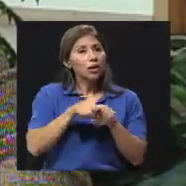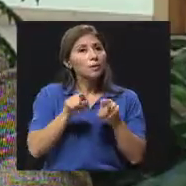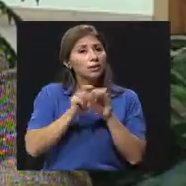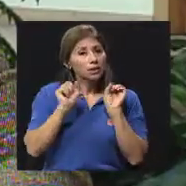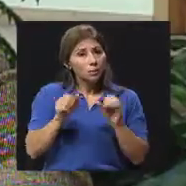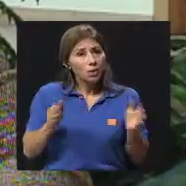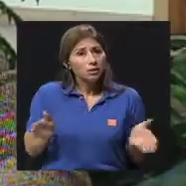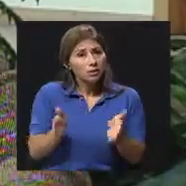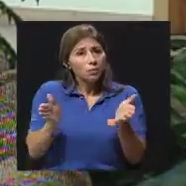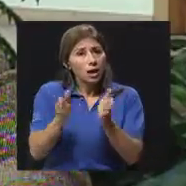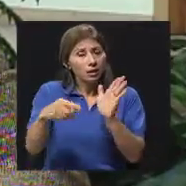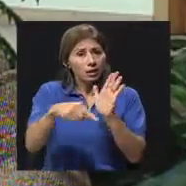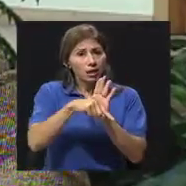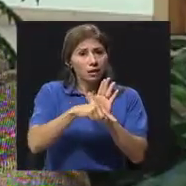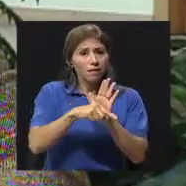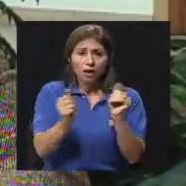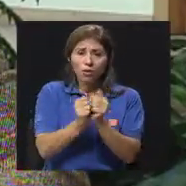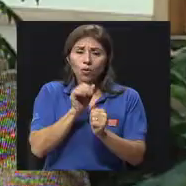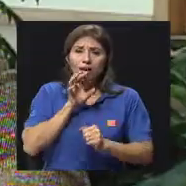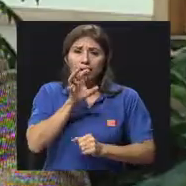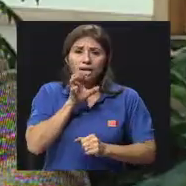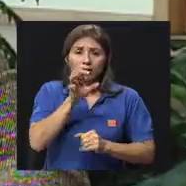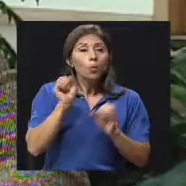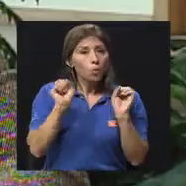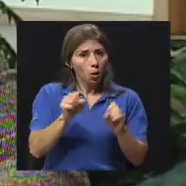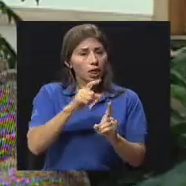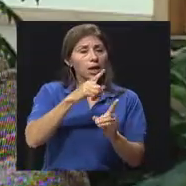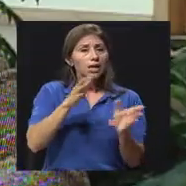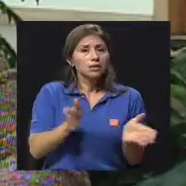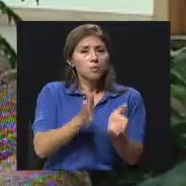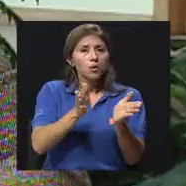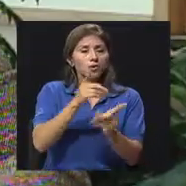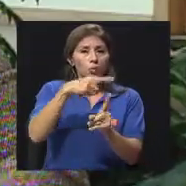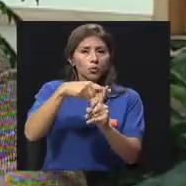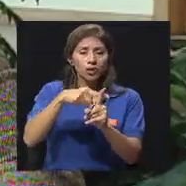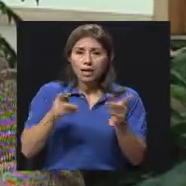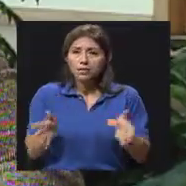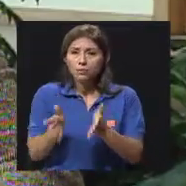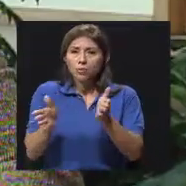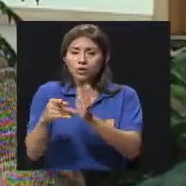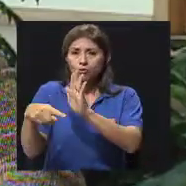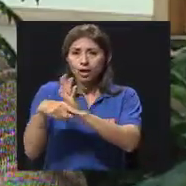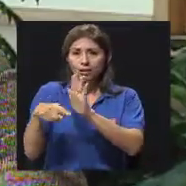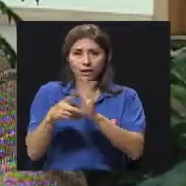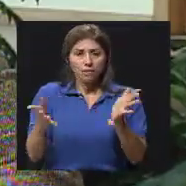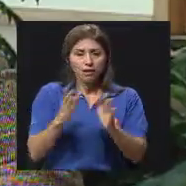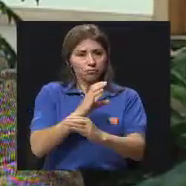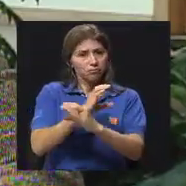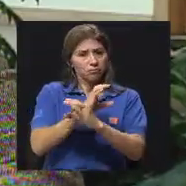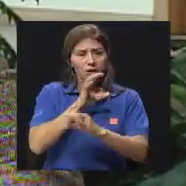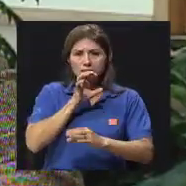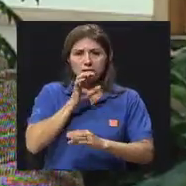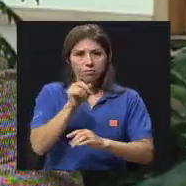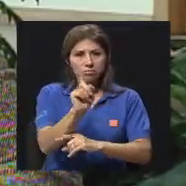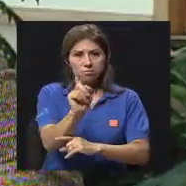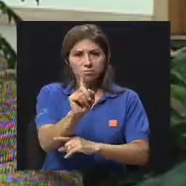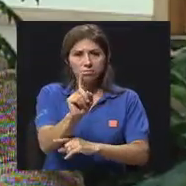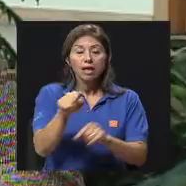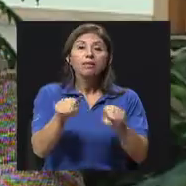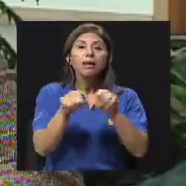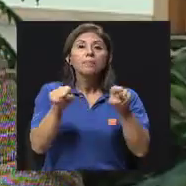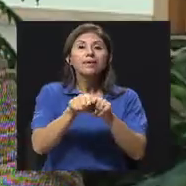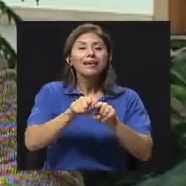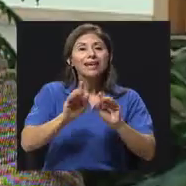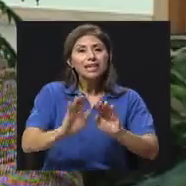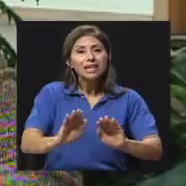una estimulación positiva, puede ser una estimulación negativa para el niño. Otras conductas, por ejemplo, que el niño debe aprender a vivir con sus